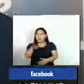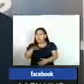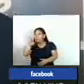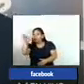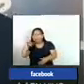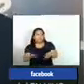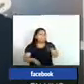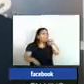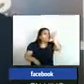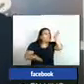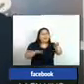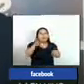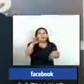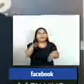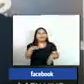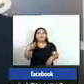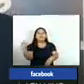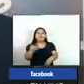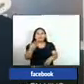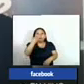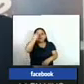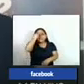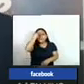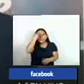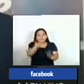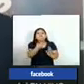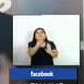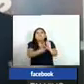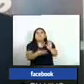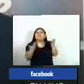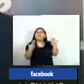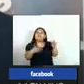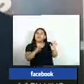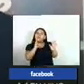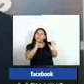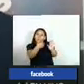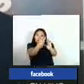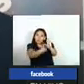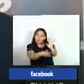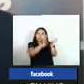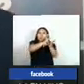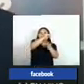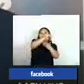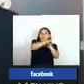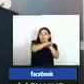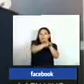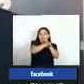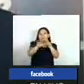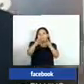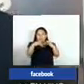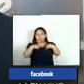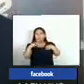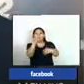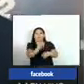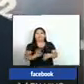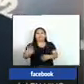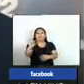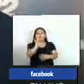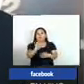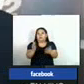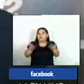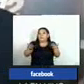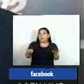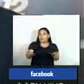realizó los salvadoreños necesitan resultados necesitan proyectos que impacten la calidad de vida de los salvadoreños